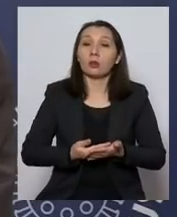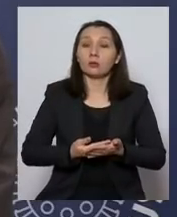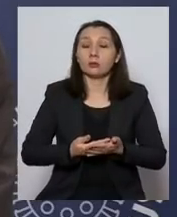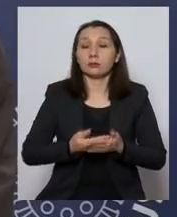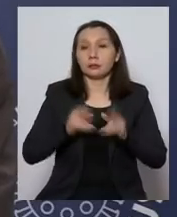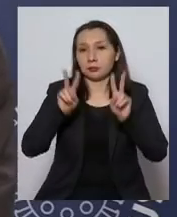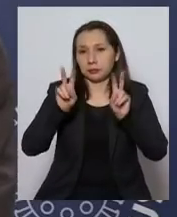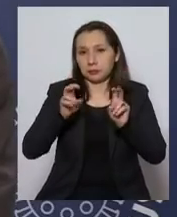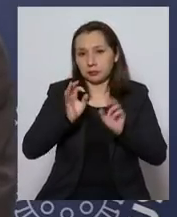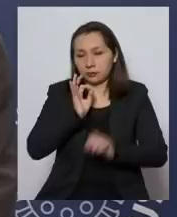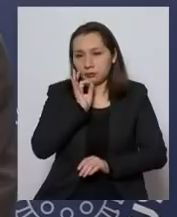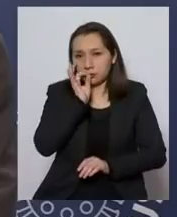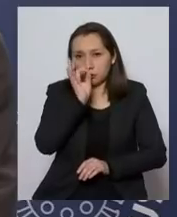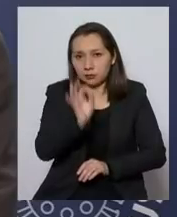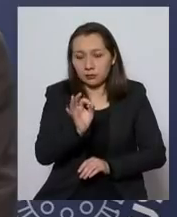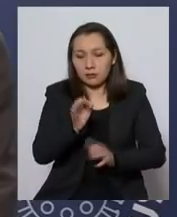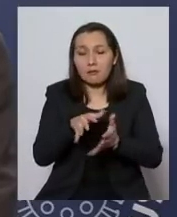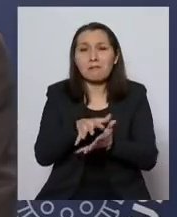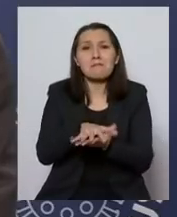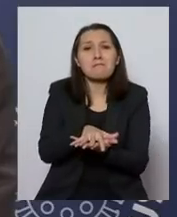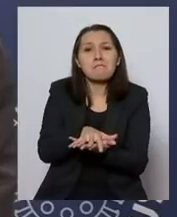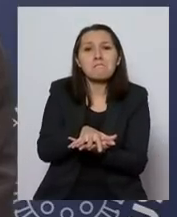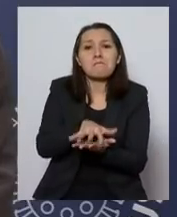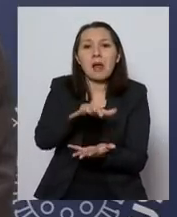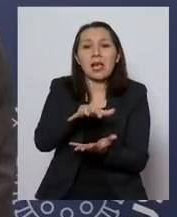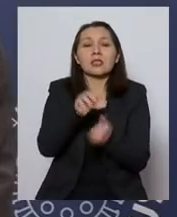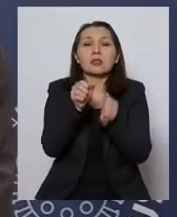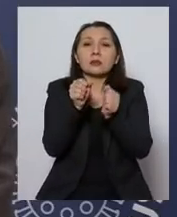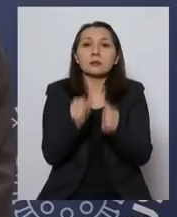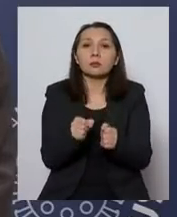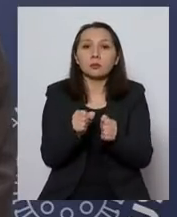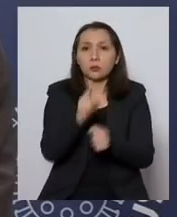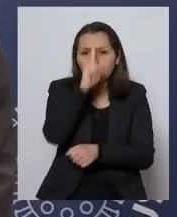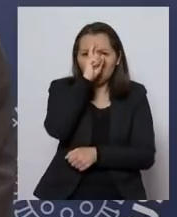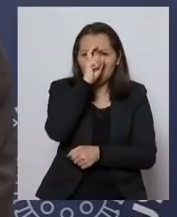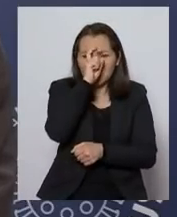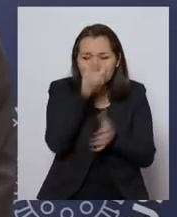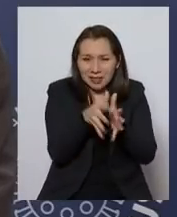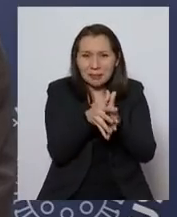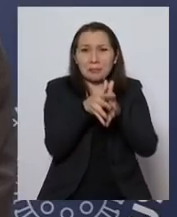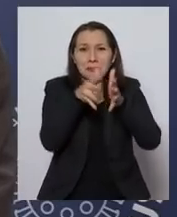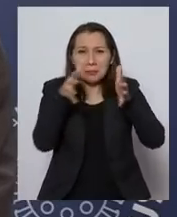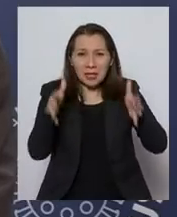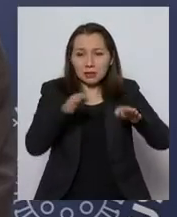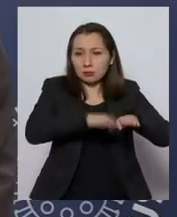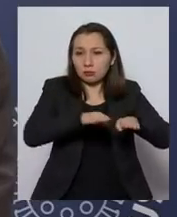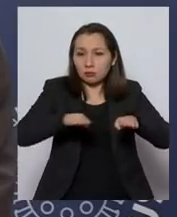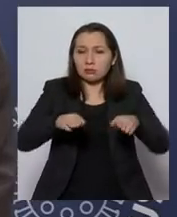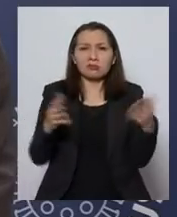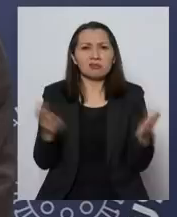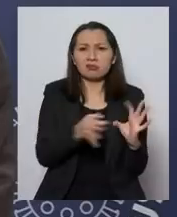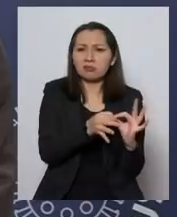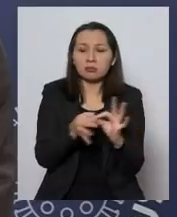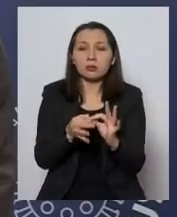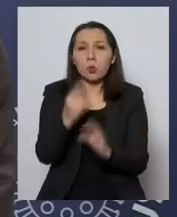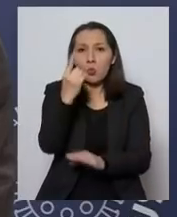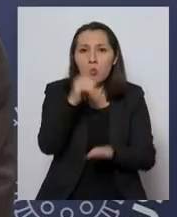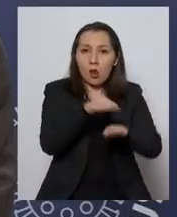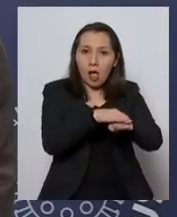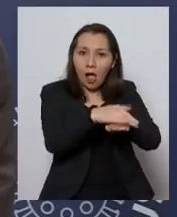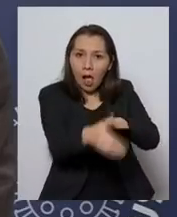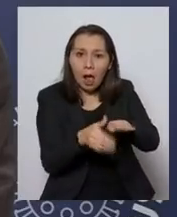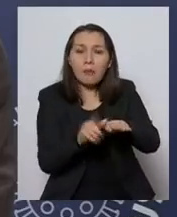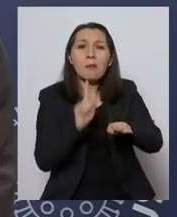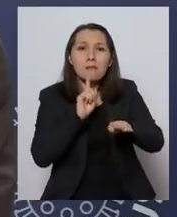hablamos de aumento de la capacidad de los hospitales, hablamos, por supuesto, de una cama, de